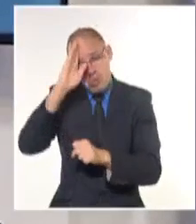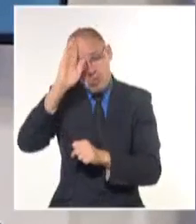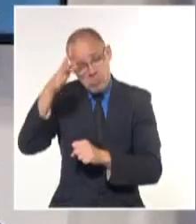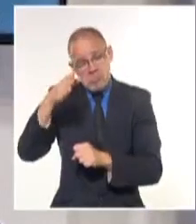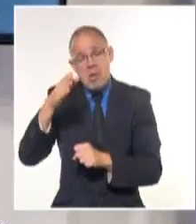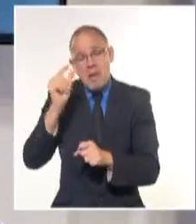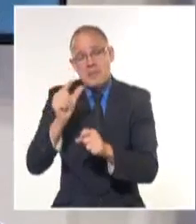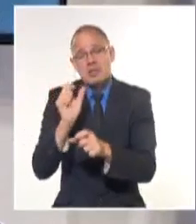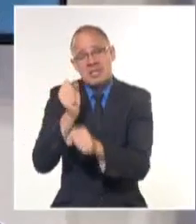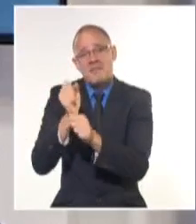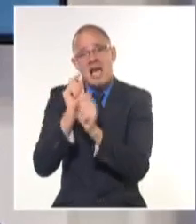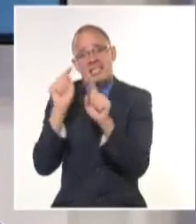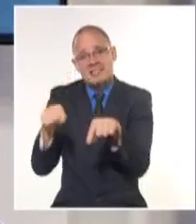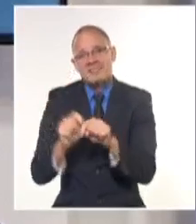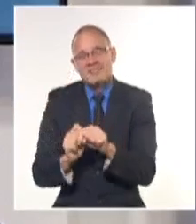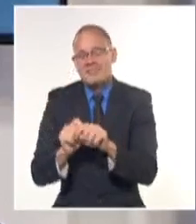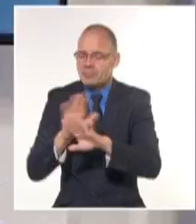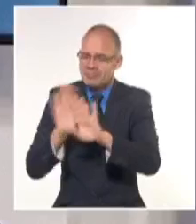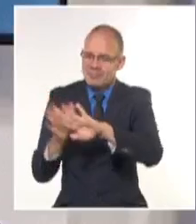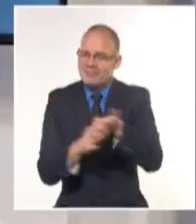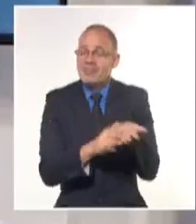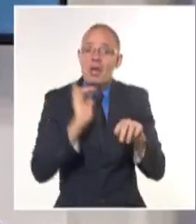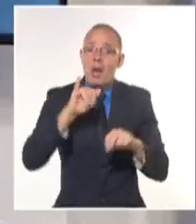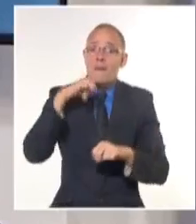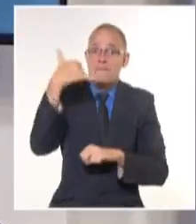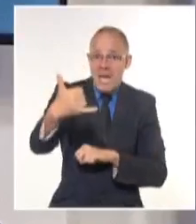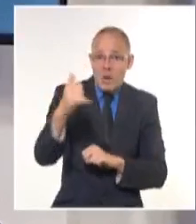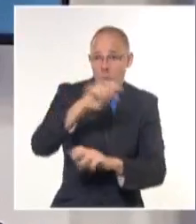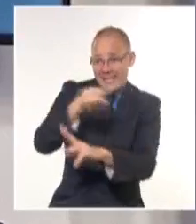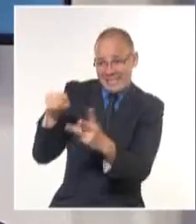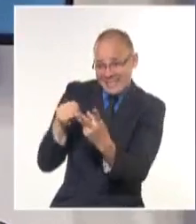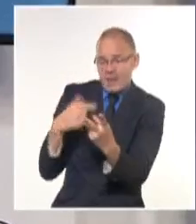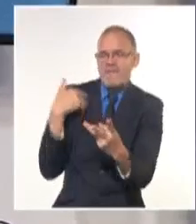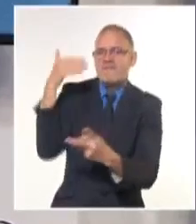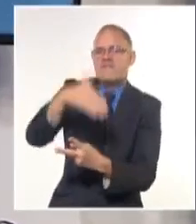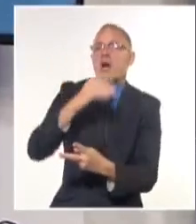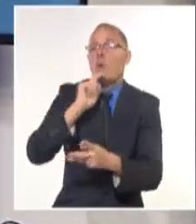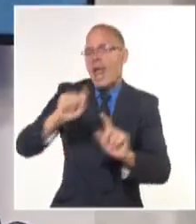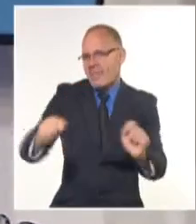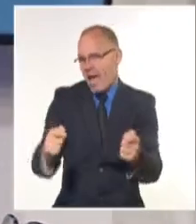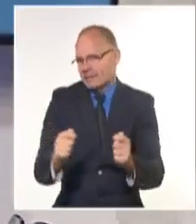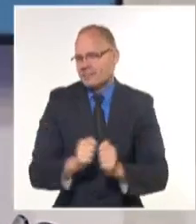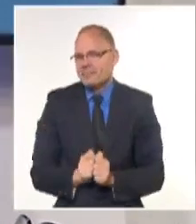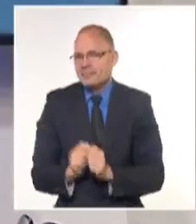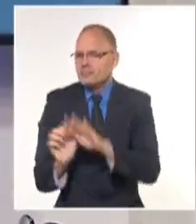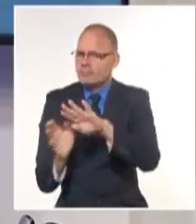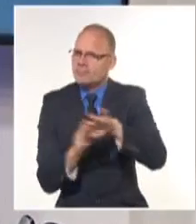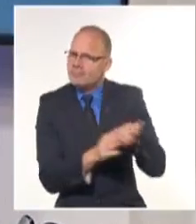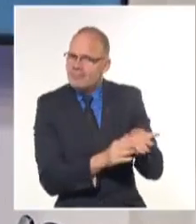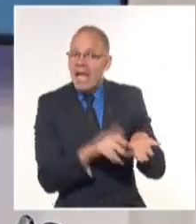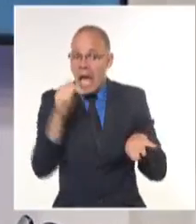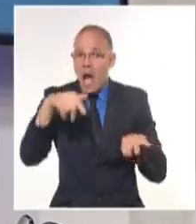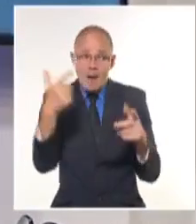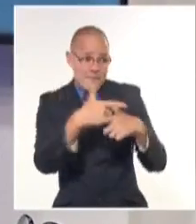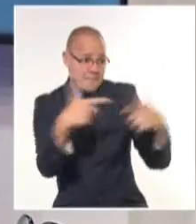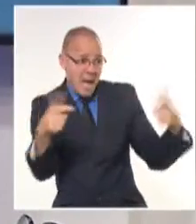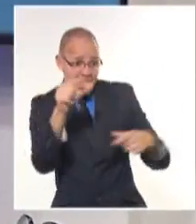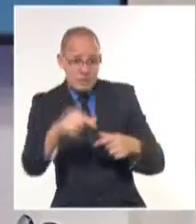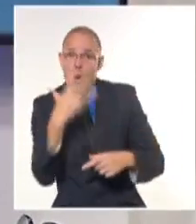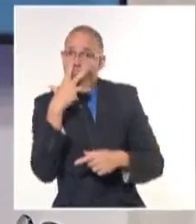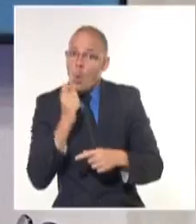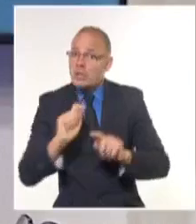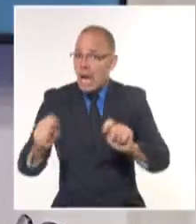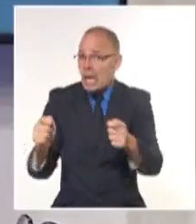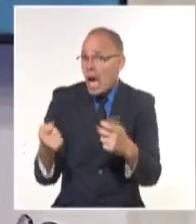colectivo. Bueno, el miércoles que viene nos levantamos temprano y vamos para Radio Rebelde. Hay mucha gente que ya le está gustando más Radio Rebelde que el programa de la